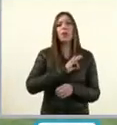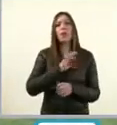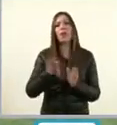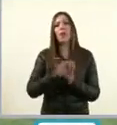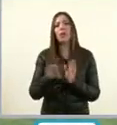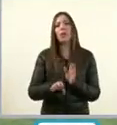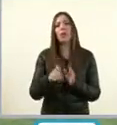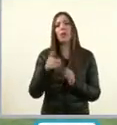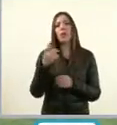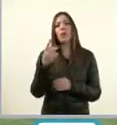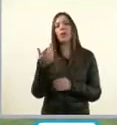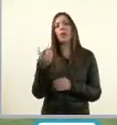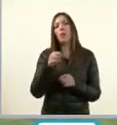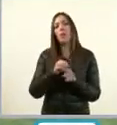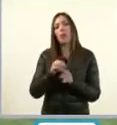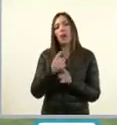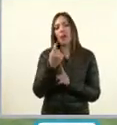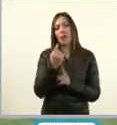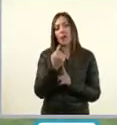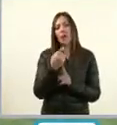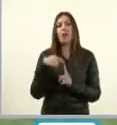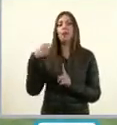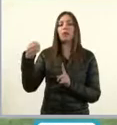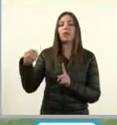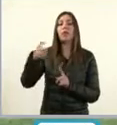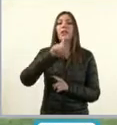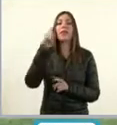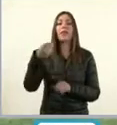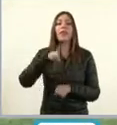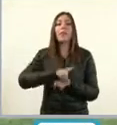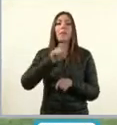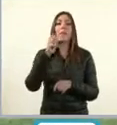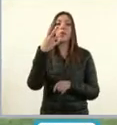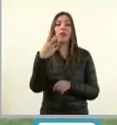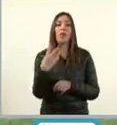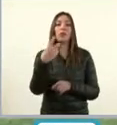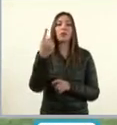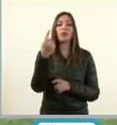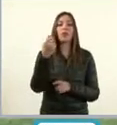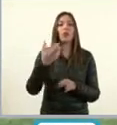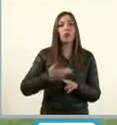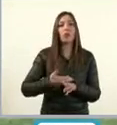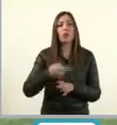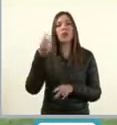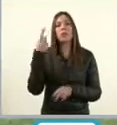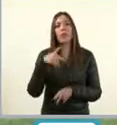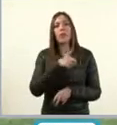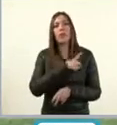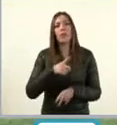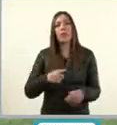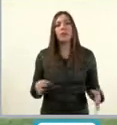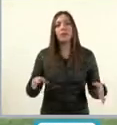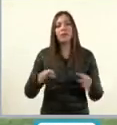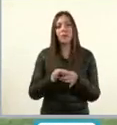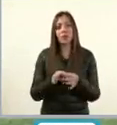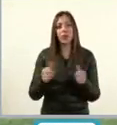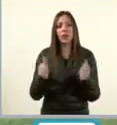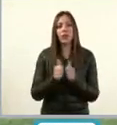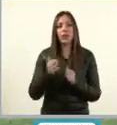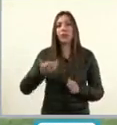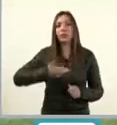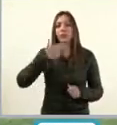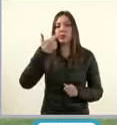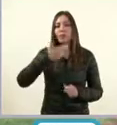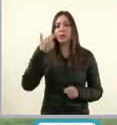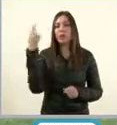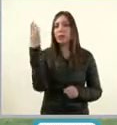el 24, Es la última. pero lo importante es la lectura bíblica asociada Claro. a cada vela y bueno, Hacerlo en el